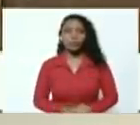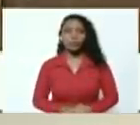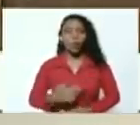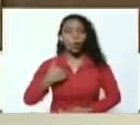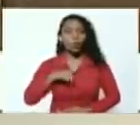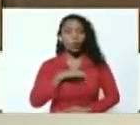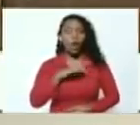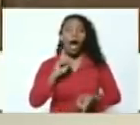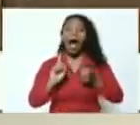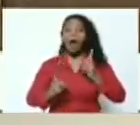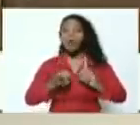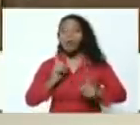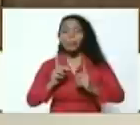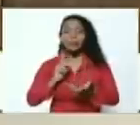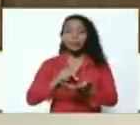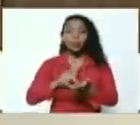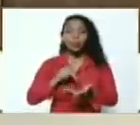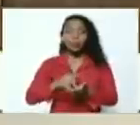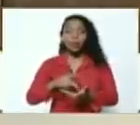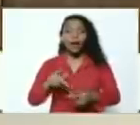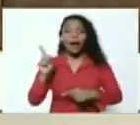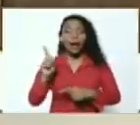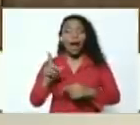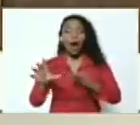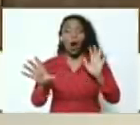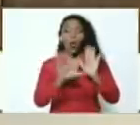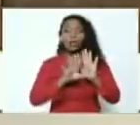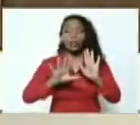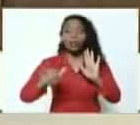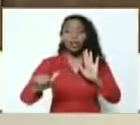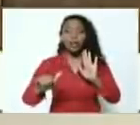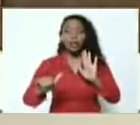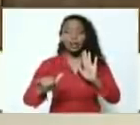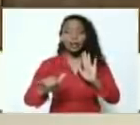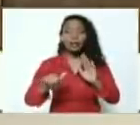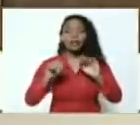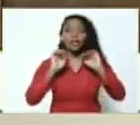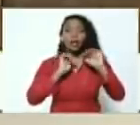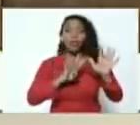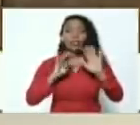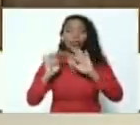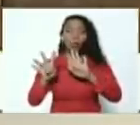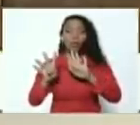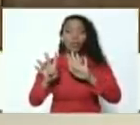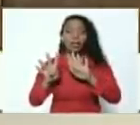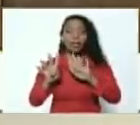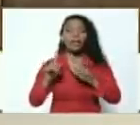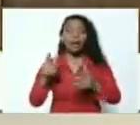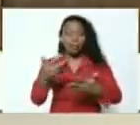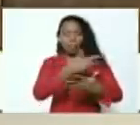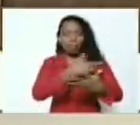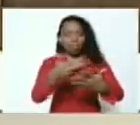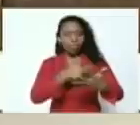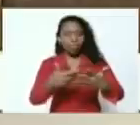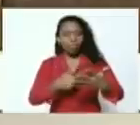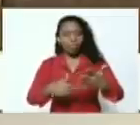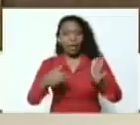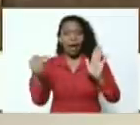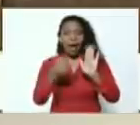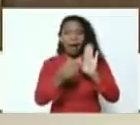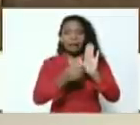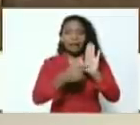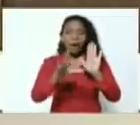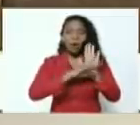Nosotros, algunos de los presentes, participamos en la constituyente del 99, que redactó esta constitución.